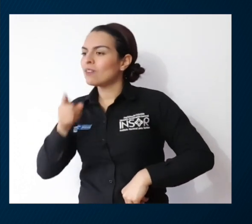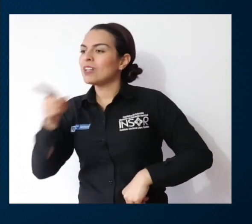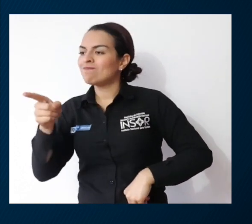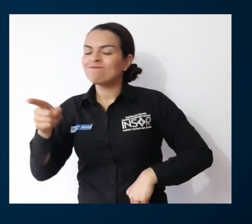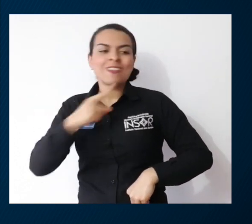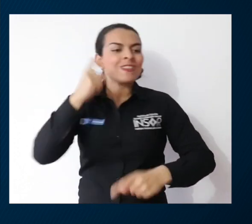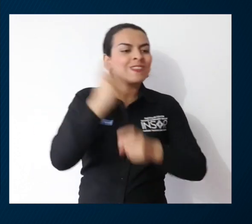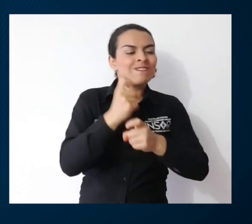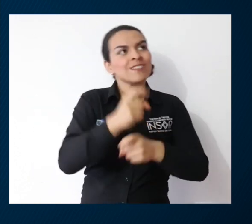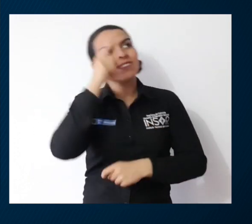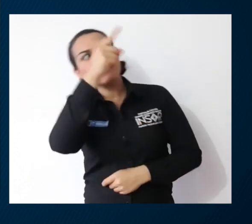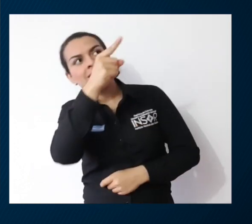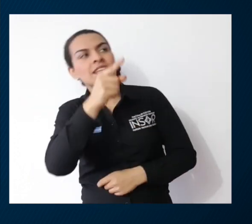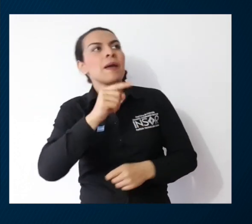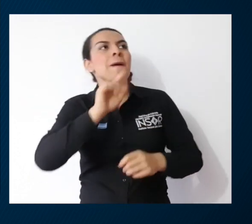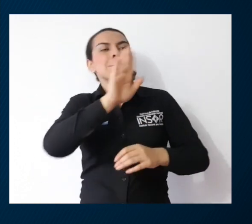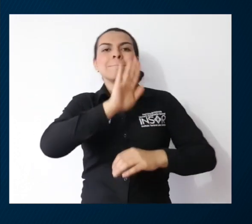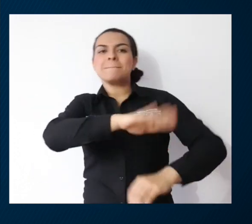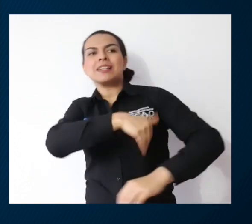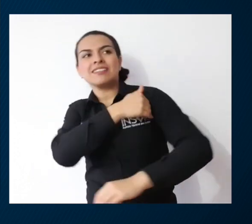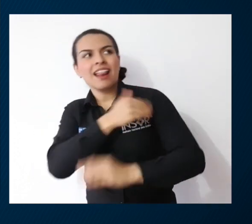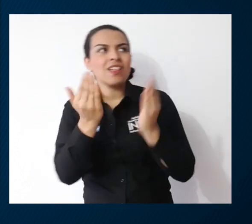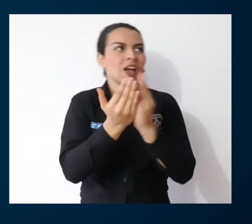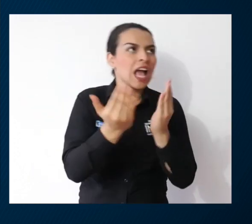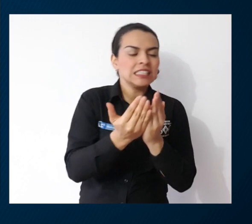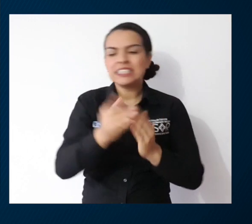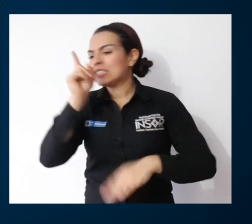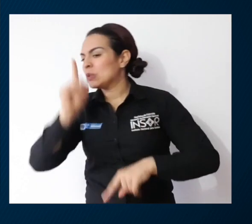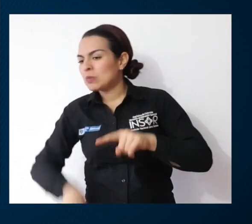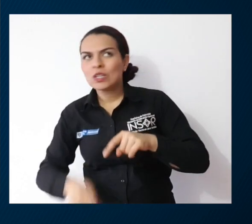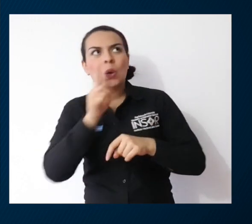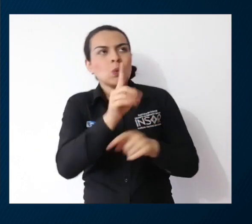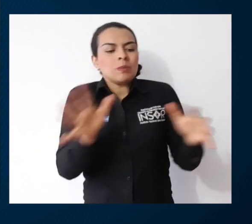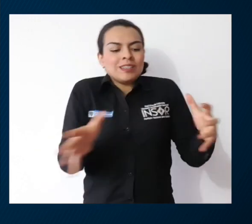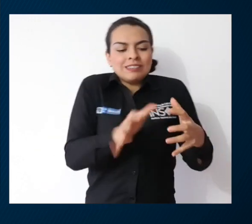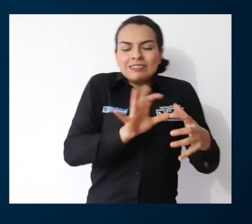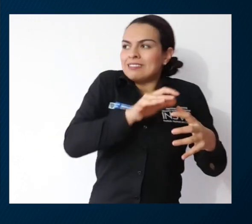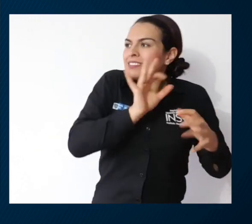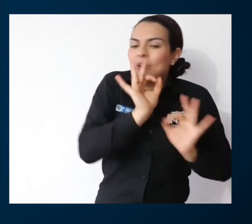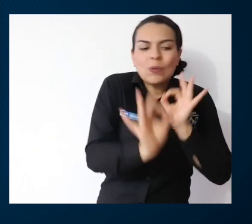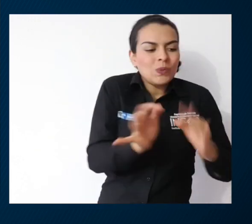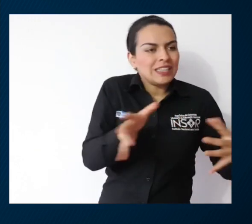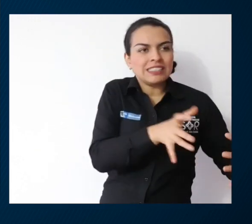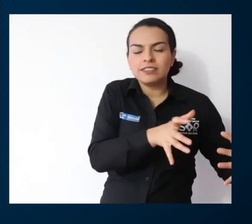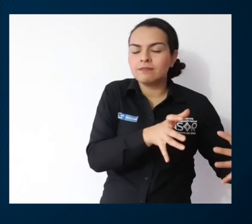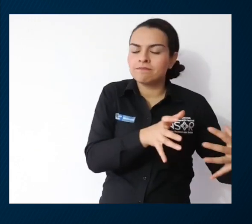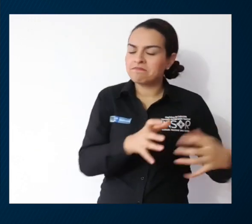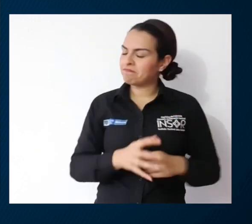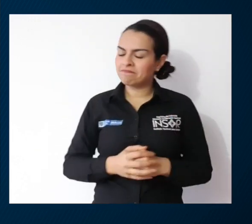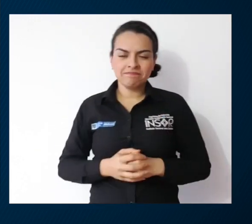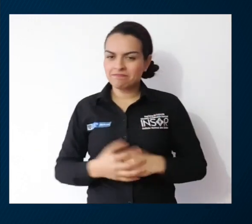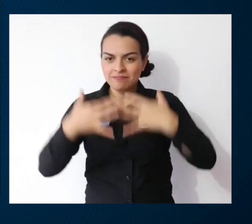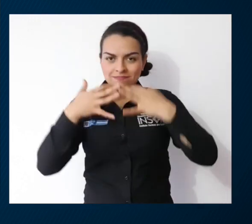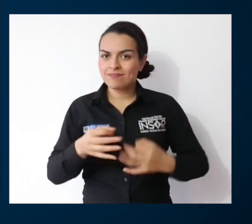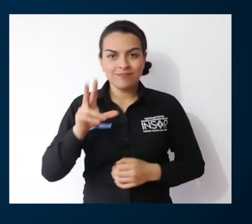desde el ministerio y esto es completamente inamovible. Y yo, desde mi experiencia docente, que se aleja por completo de la experiencia real de